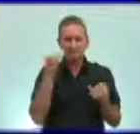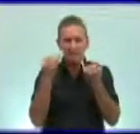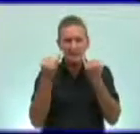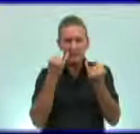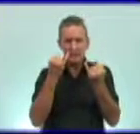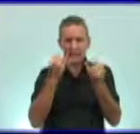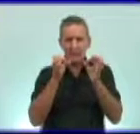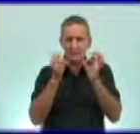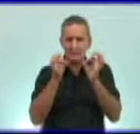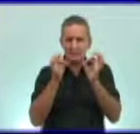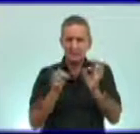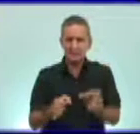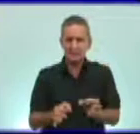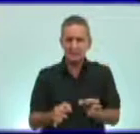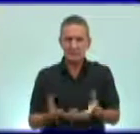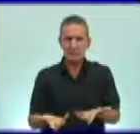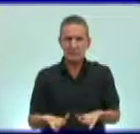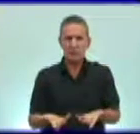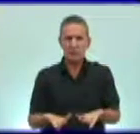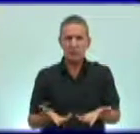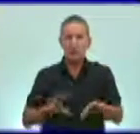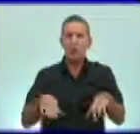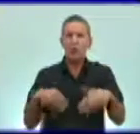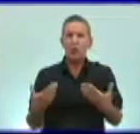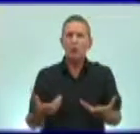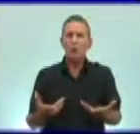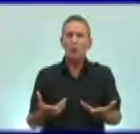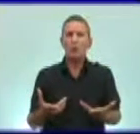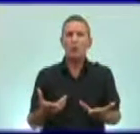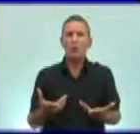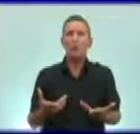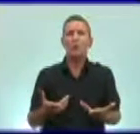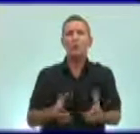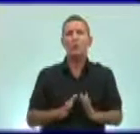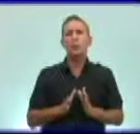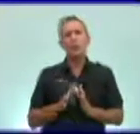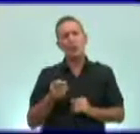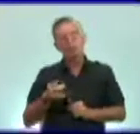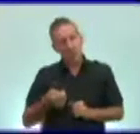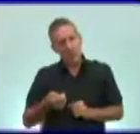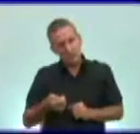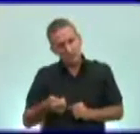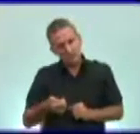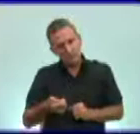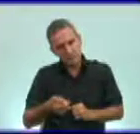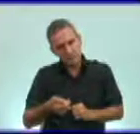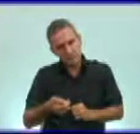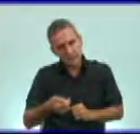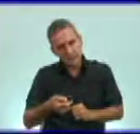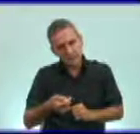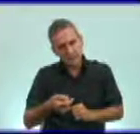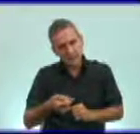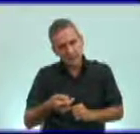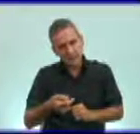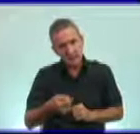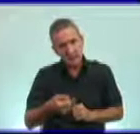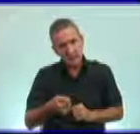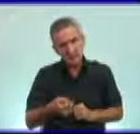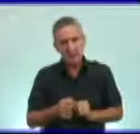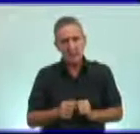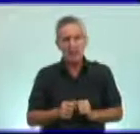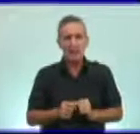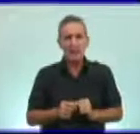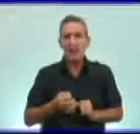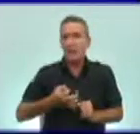cómo era el padre Hidalgo. Una aproximación a partir de los rasgos dejados por sus